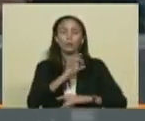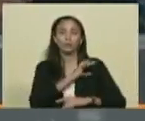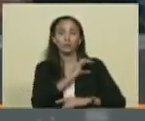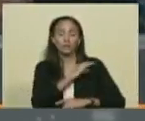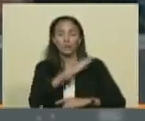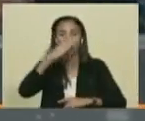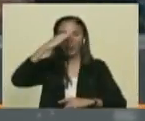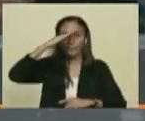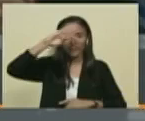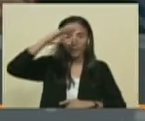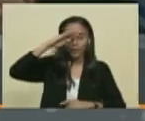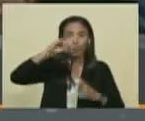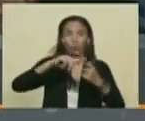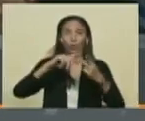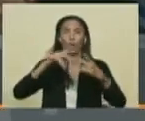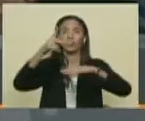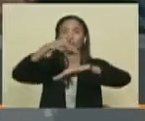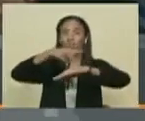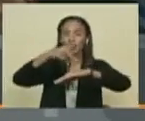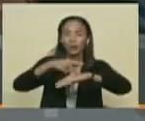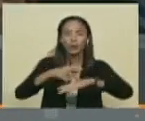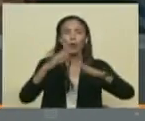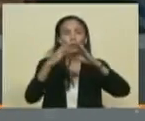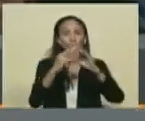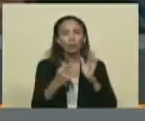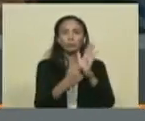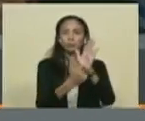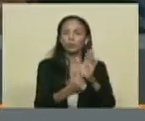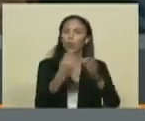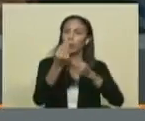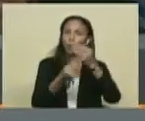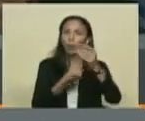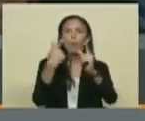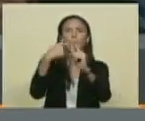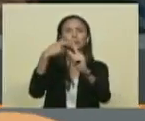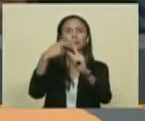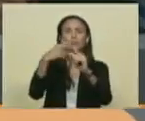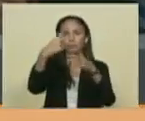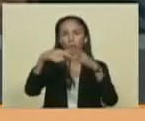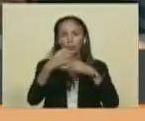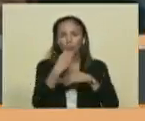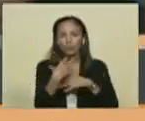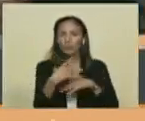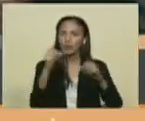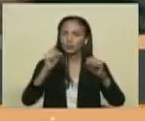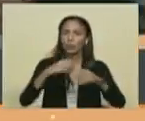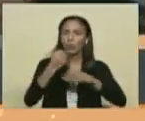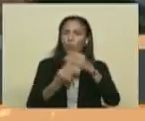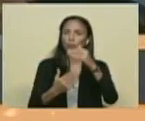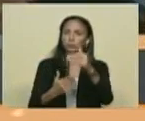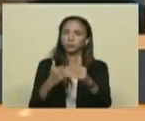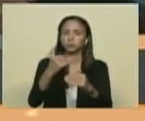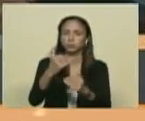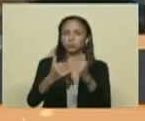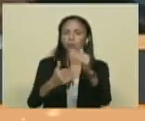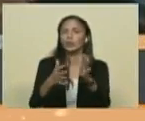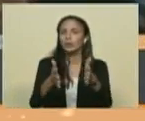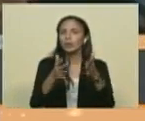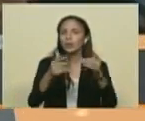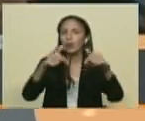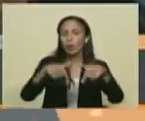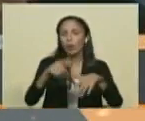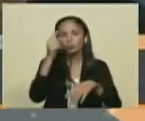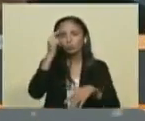y Nicaragua, todos coincidieron en señalar como positivo los acuerdos o los avances que se han logrado el día de